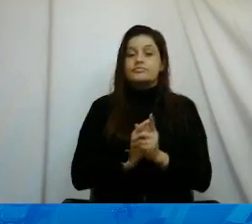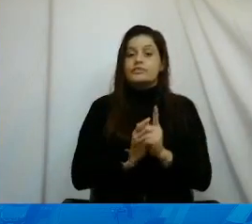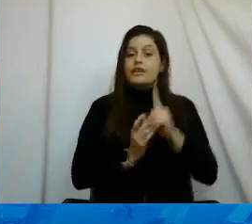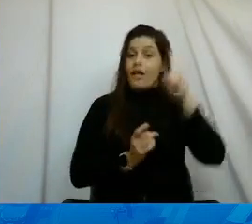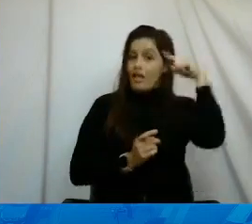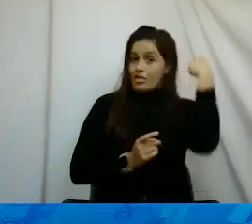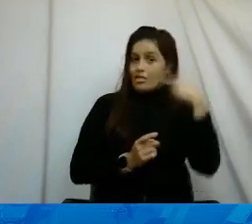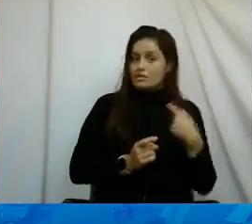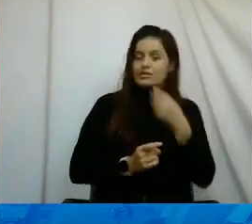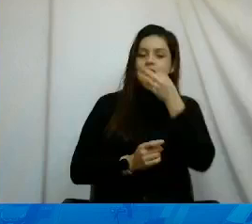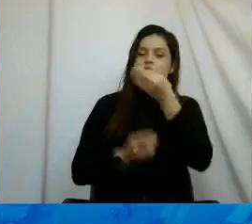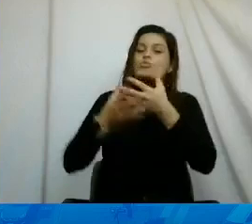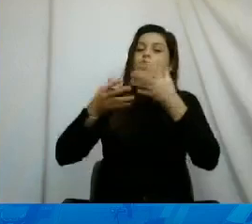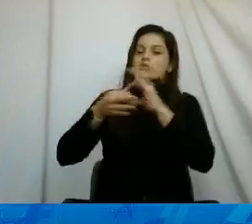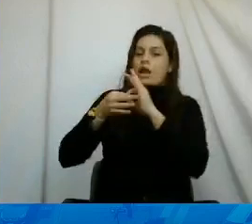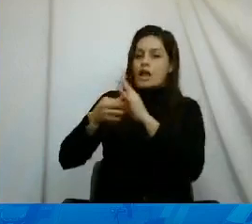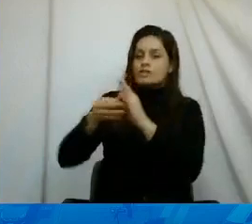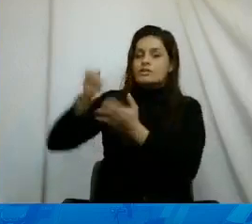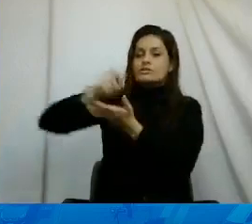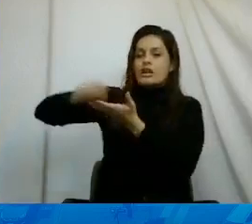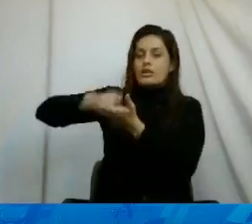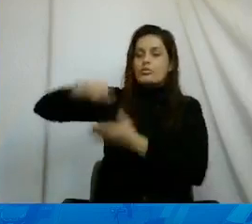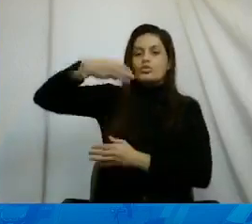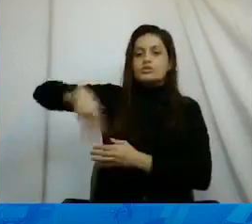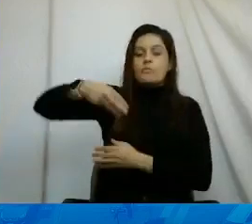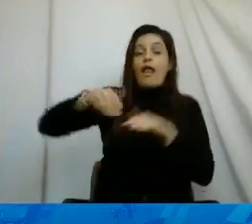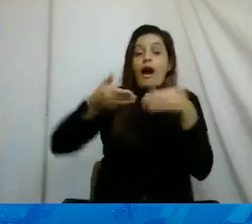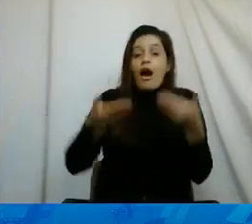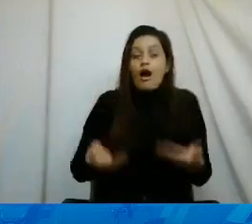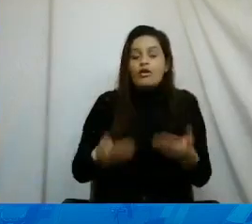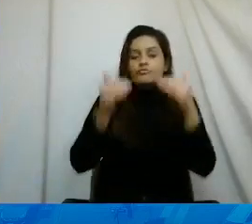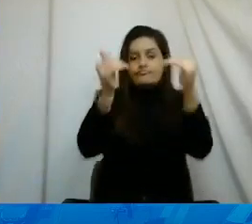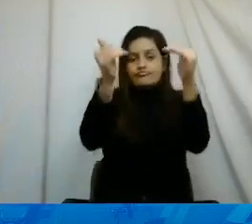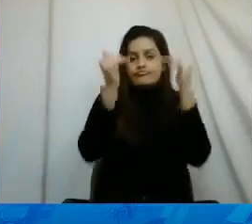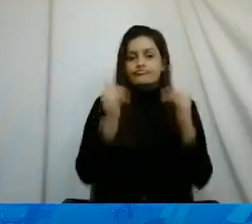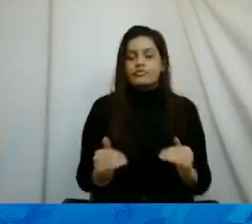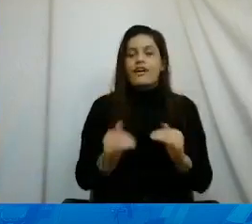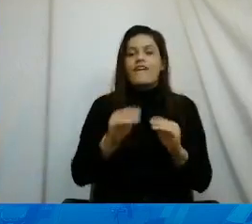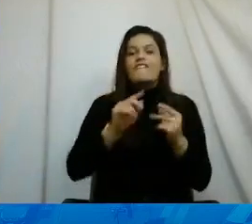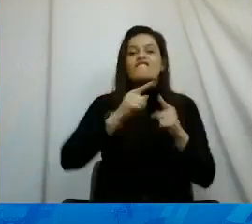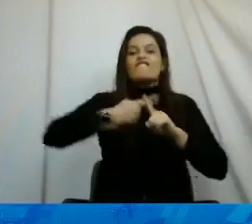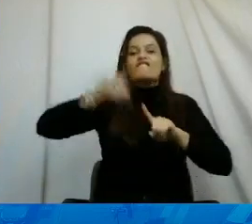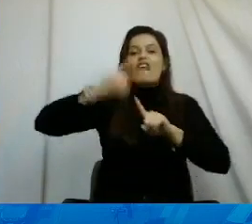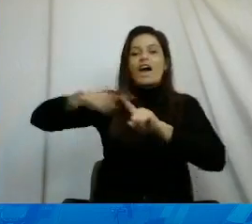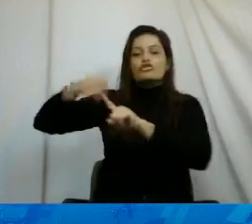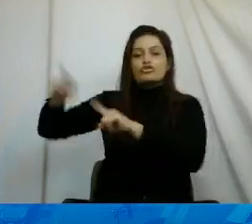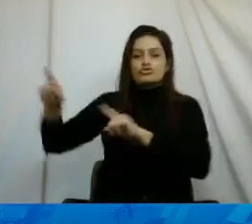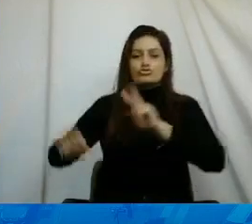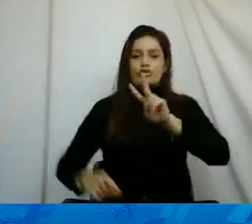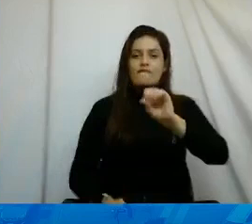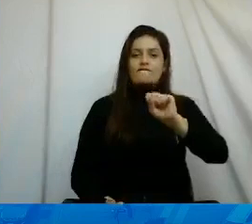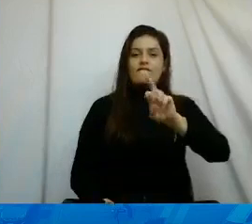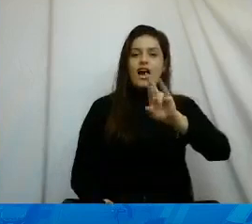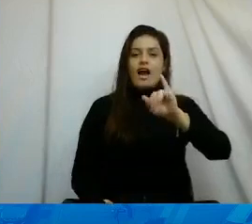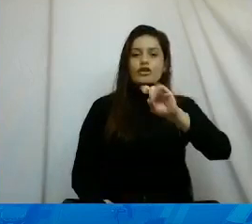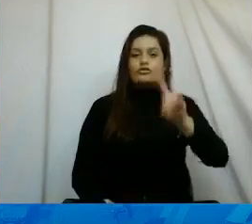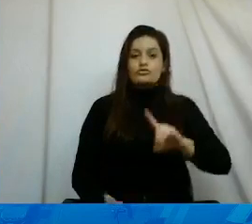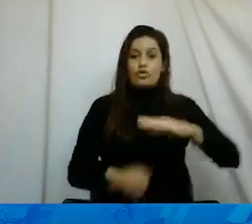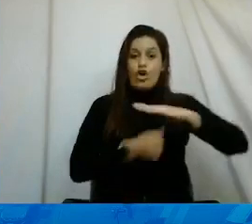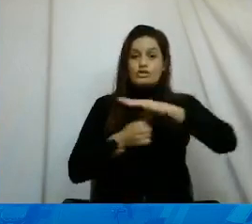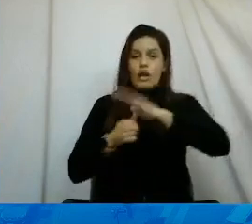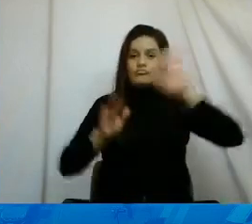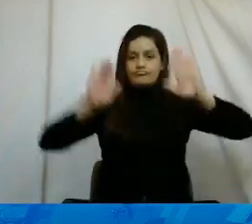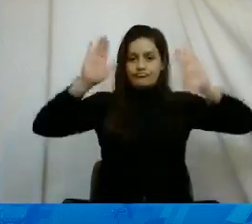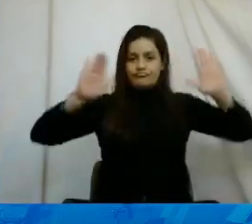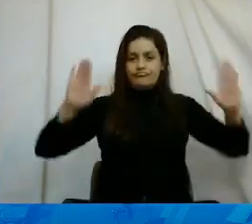Muchas gracias, secretario municipal. Vamos a pasar al varios consejo municipal para que tomen la palabra